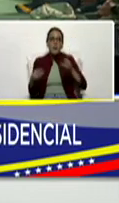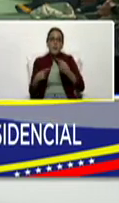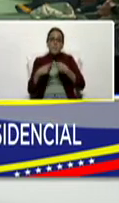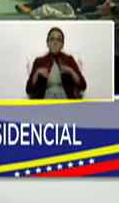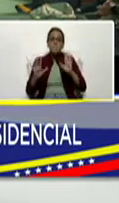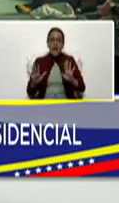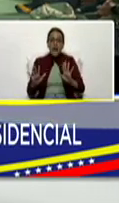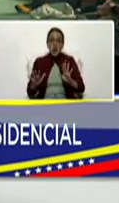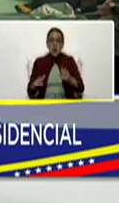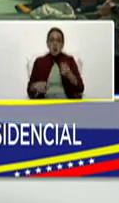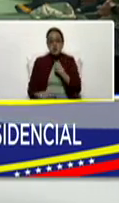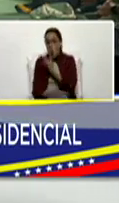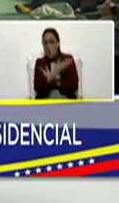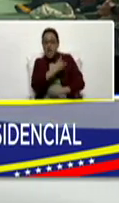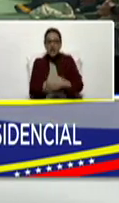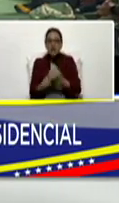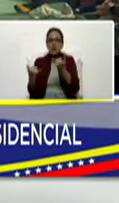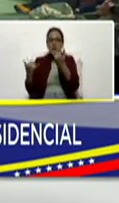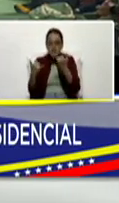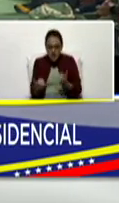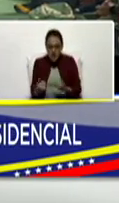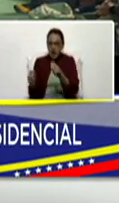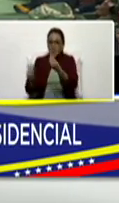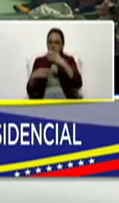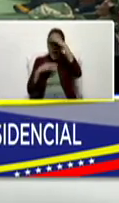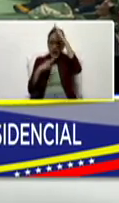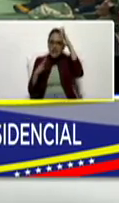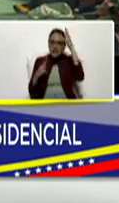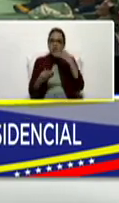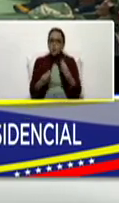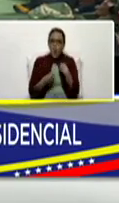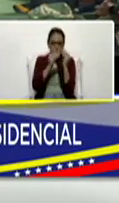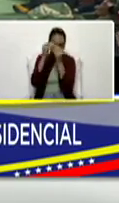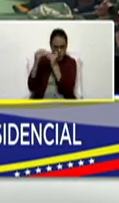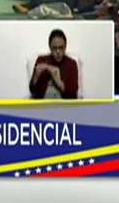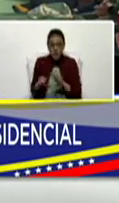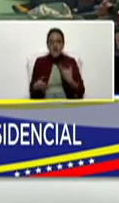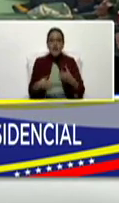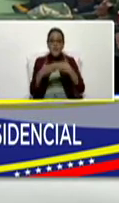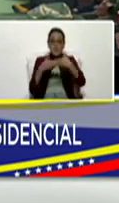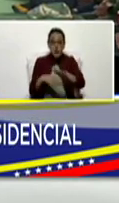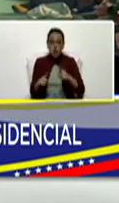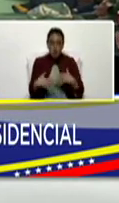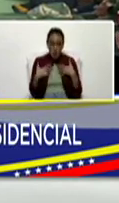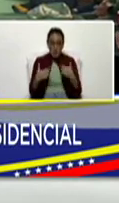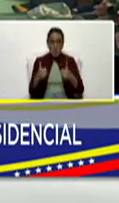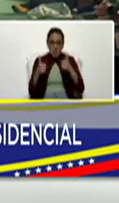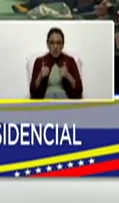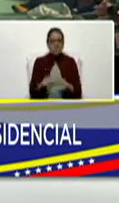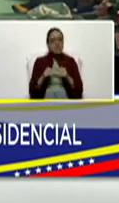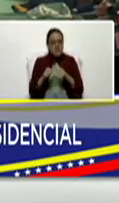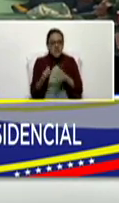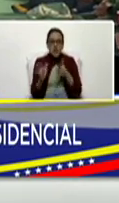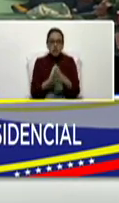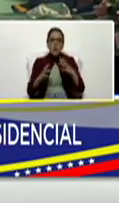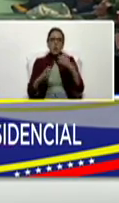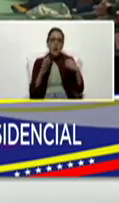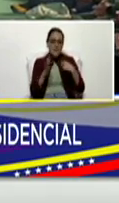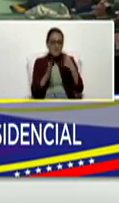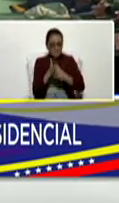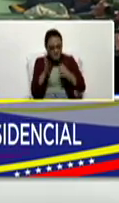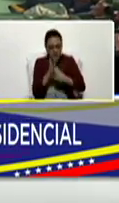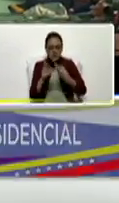herido atendido curado para que siga más adelante la batalla gobernador adelante